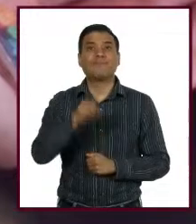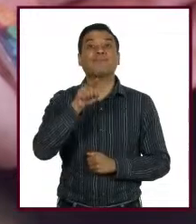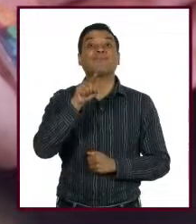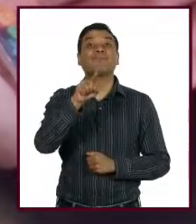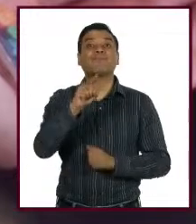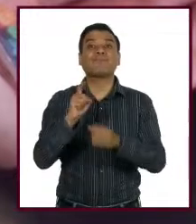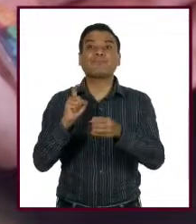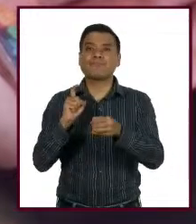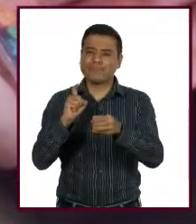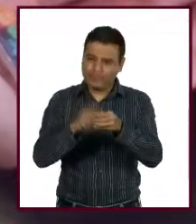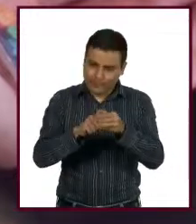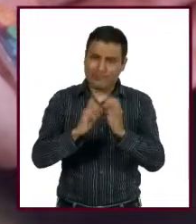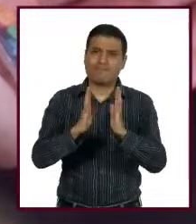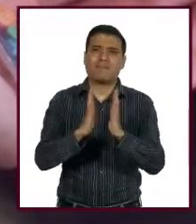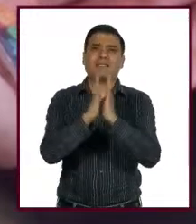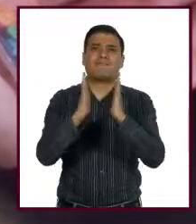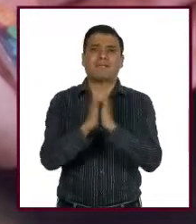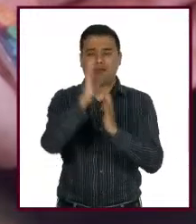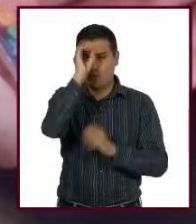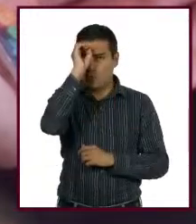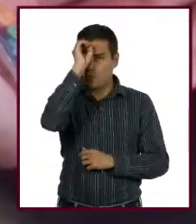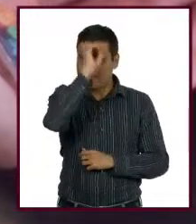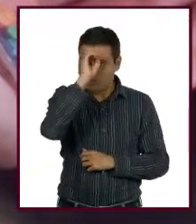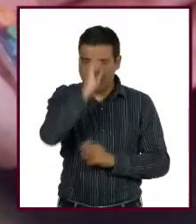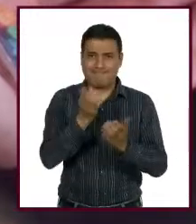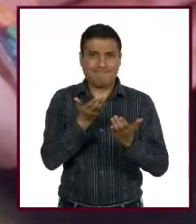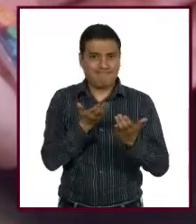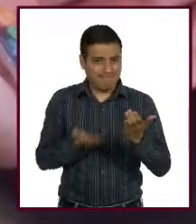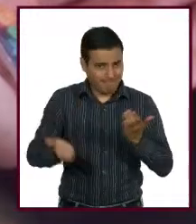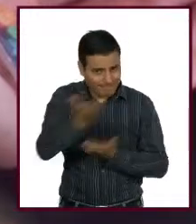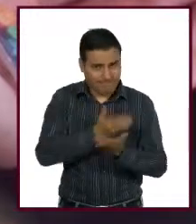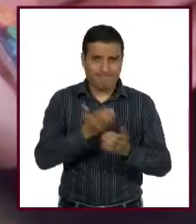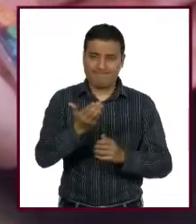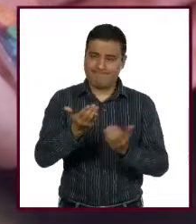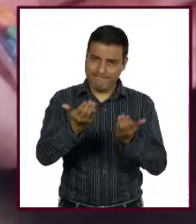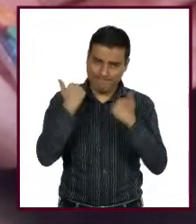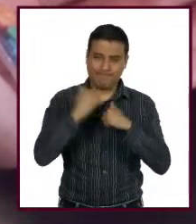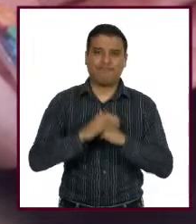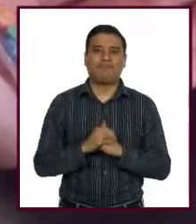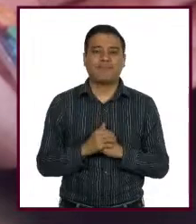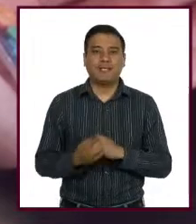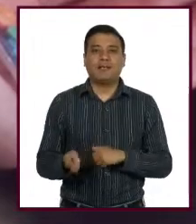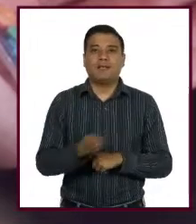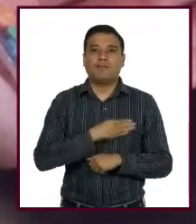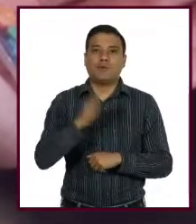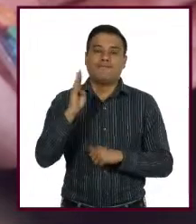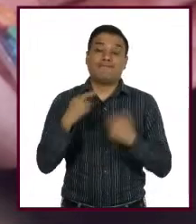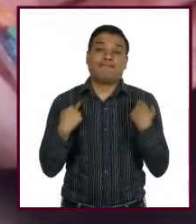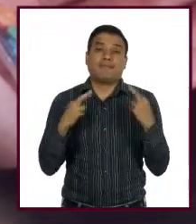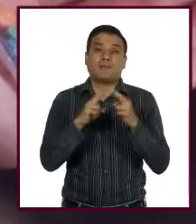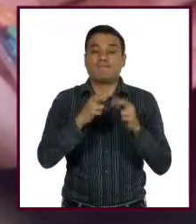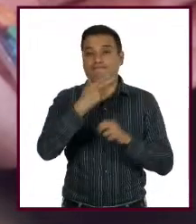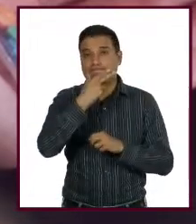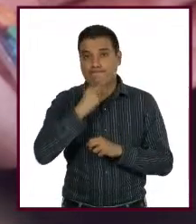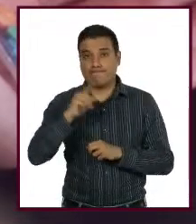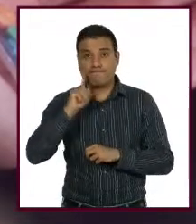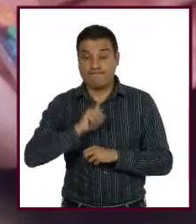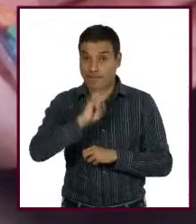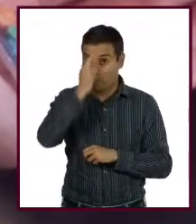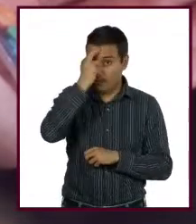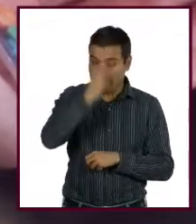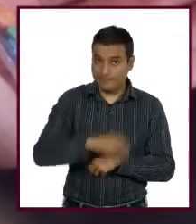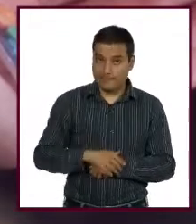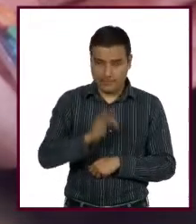participación, queremos escucharlos, queremos leerlos, así es que recuerden aplicarlo y compartirlo. Bueno, maestras, maestros, recuerden también que